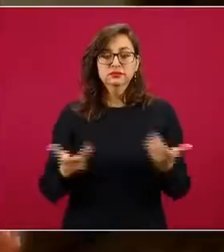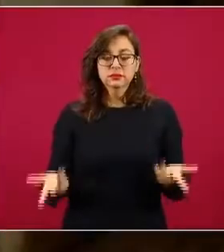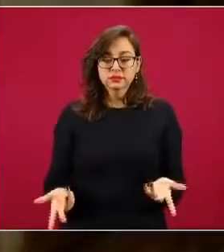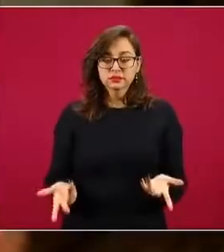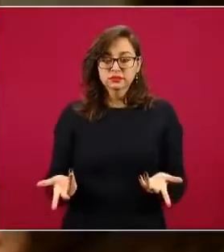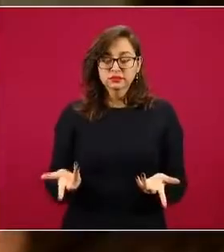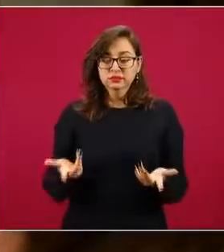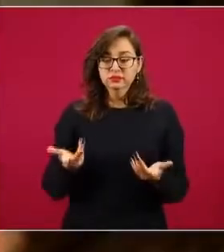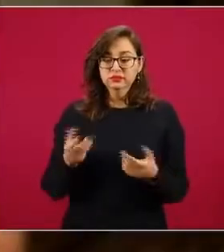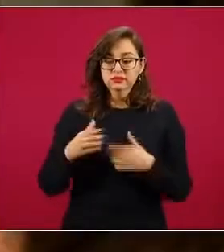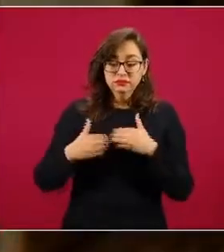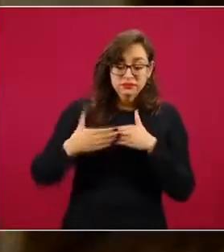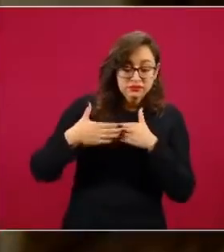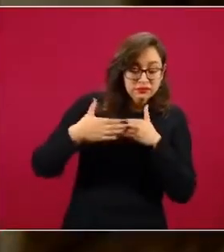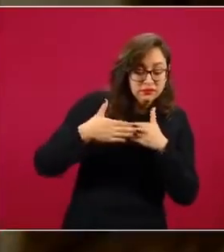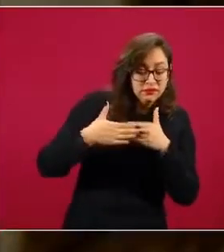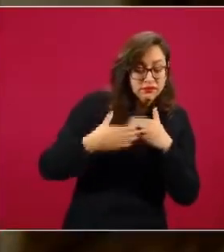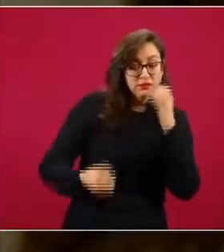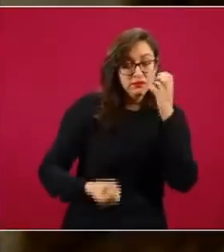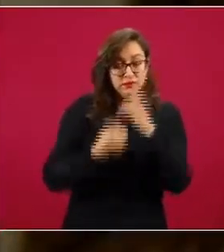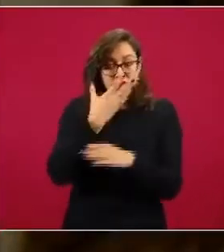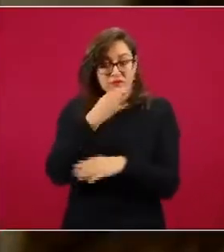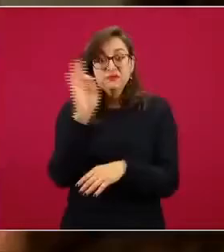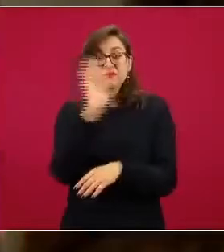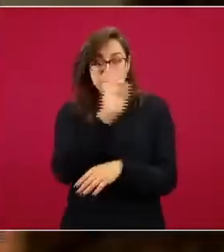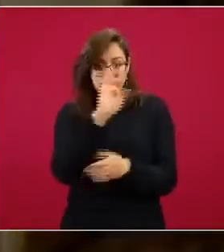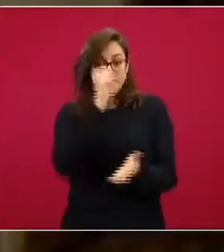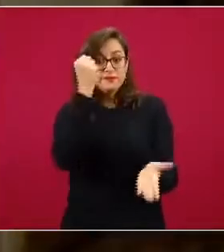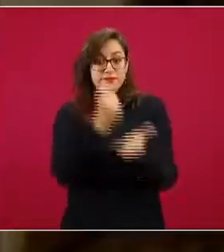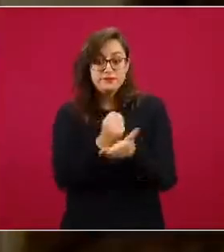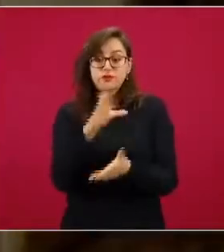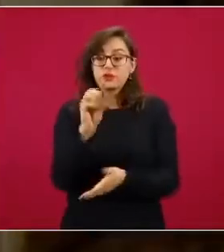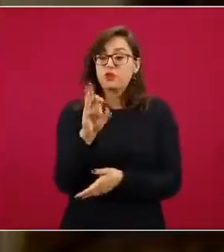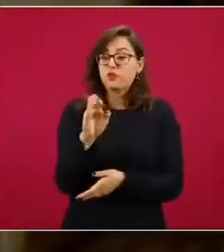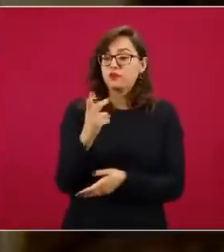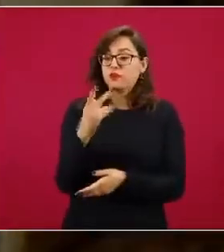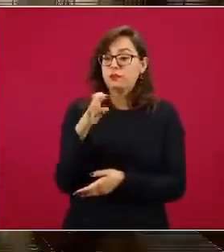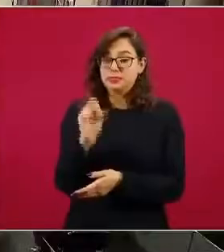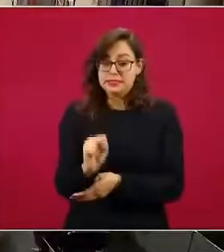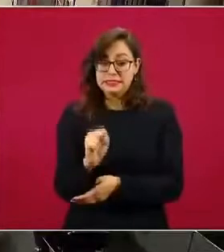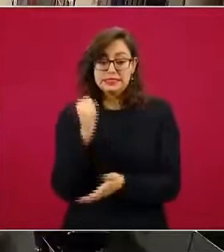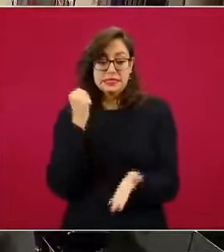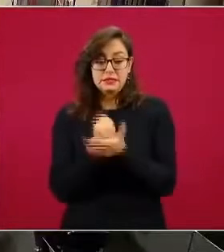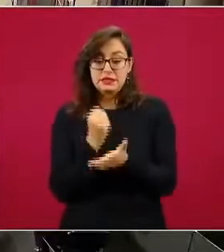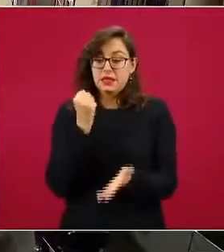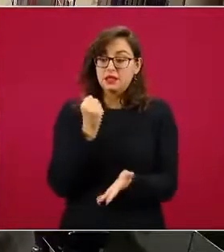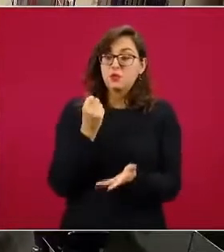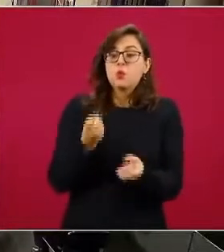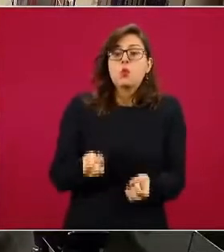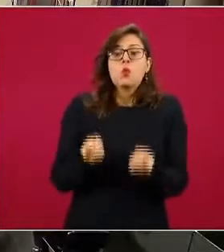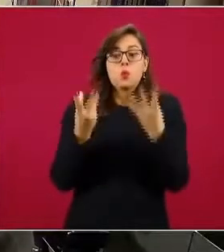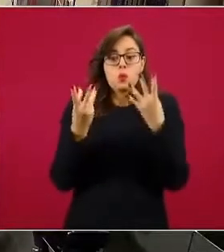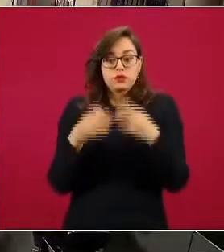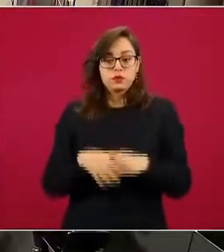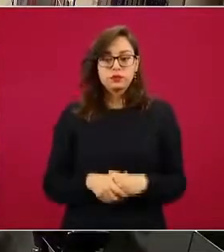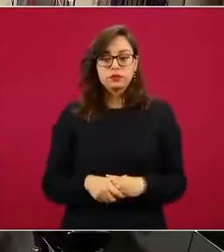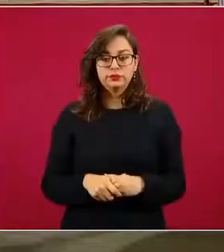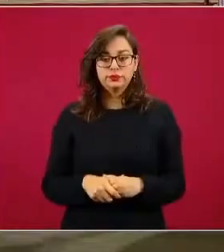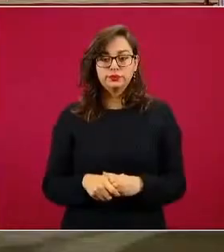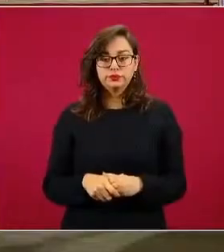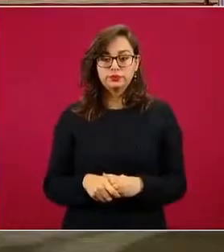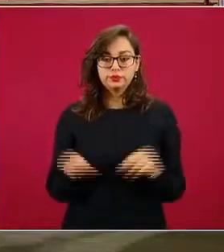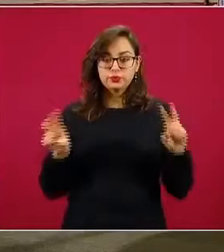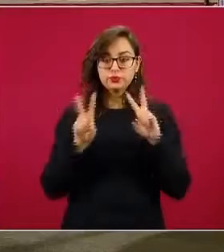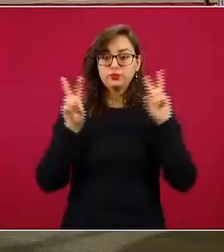hay en puerta esperando la licencia de COFEPRIS. Muchas gracias. Correcto, muchas gracias. Respecto a Tabasco, en